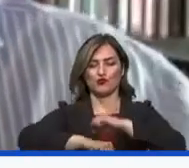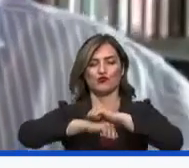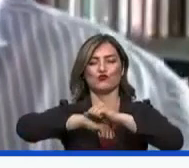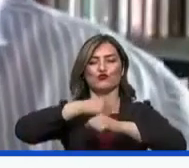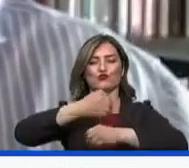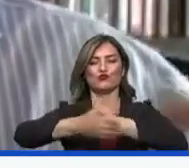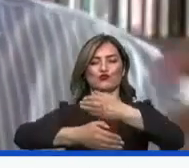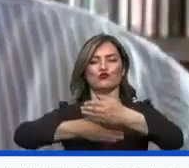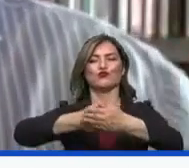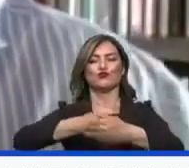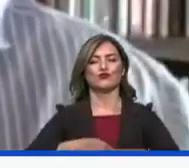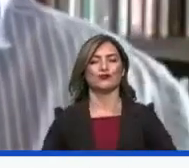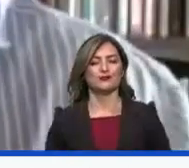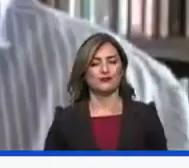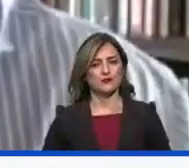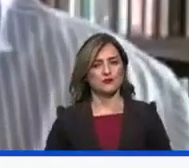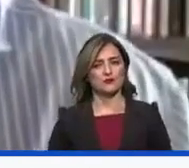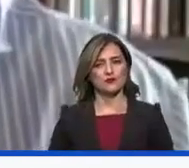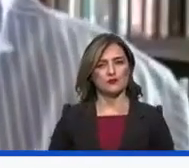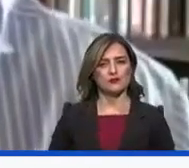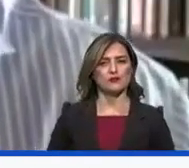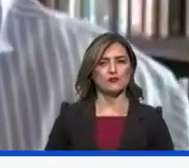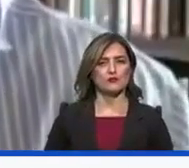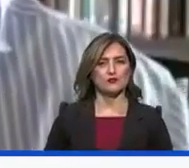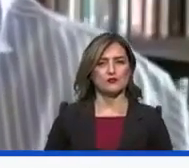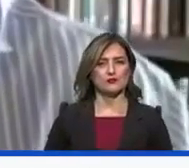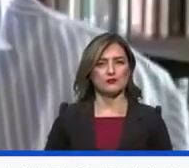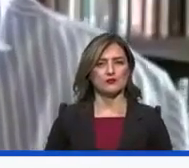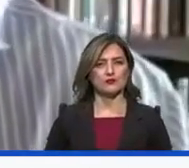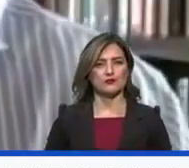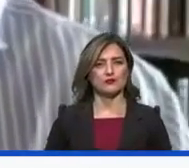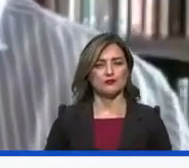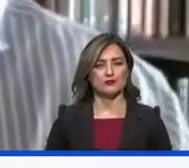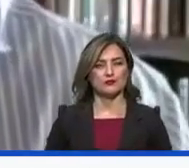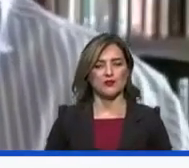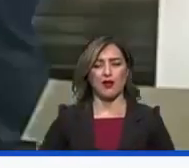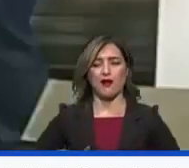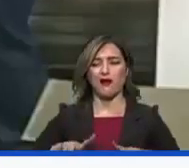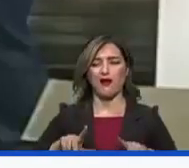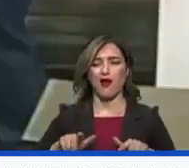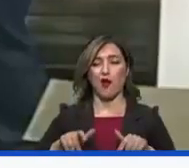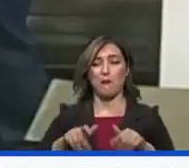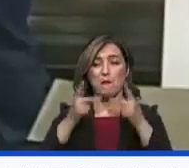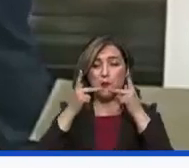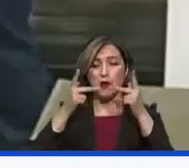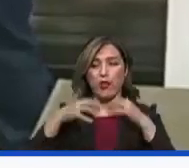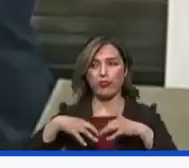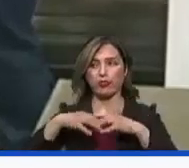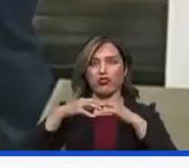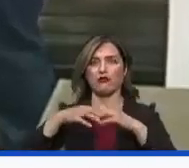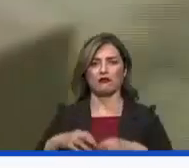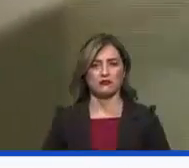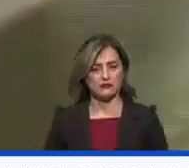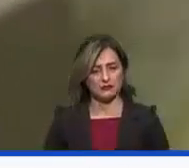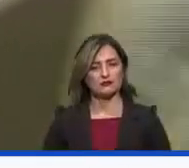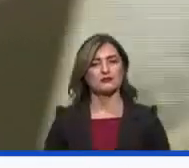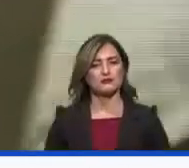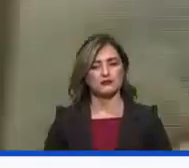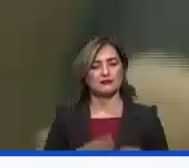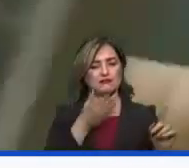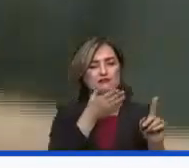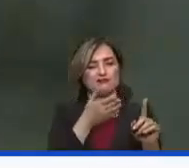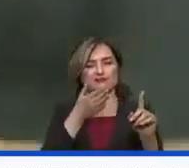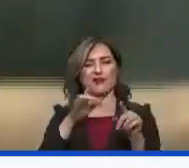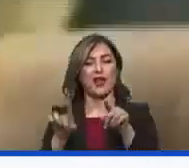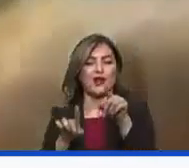un proceso de una bola de nieve creciente en términos de corrupción pública. Esos son los desafíos, algunos muy visibles, otros